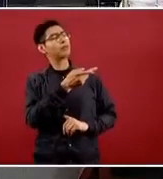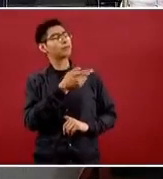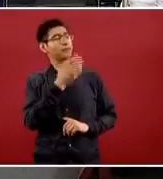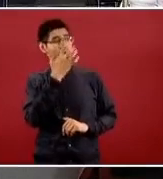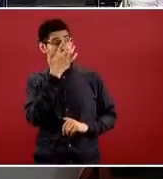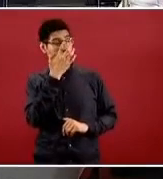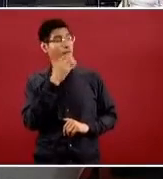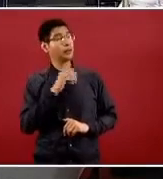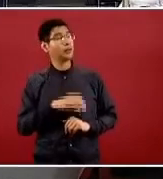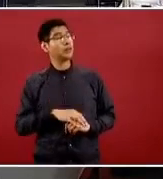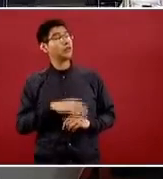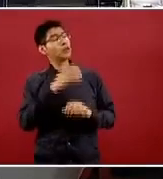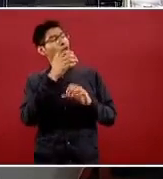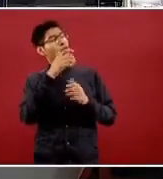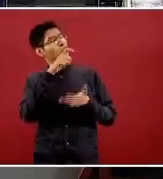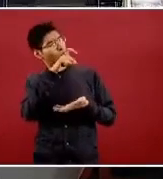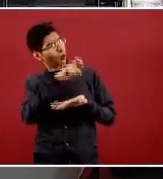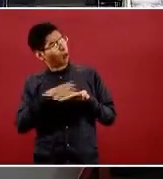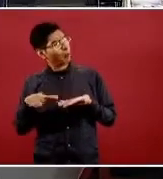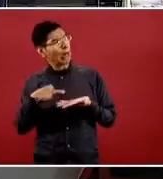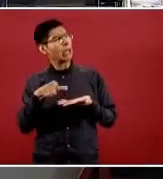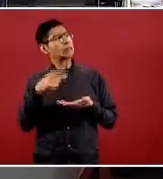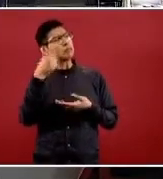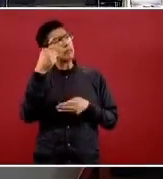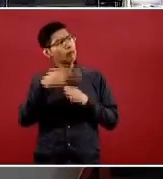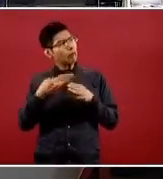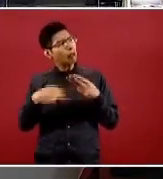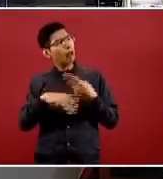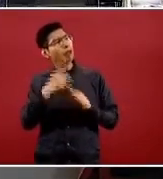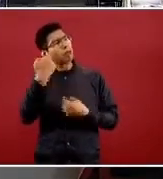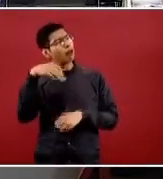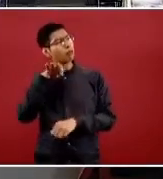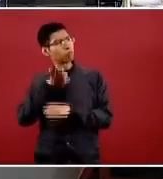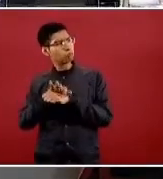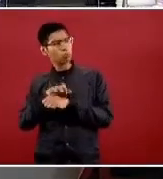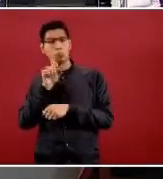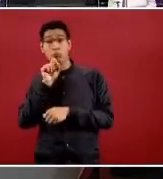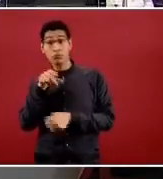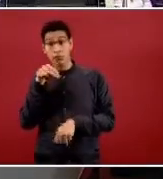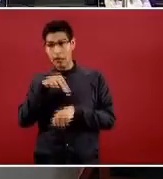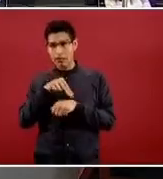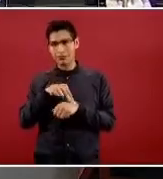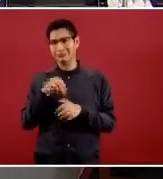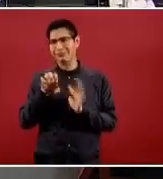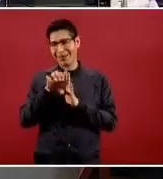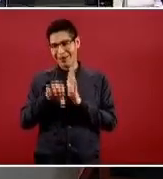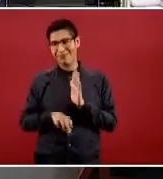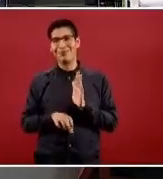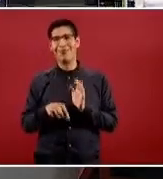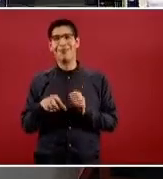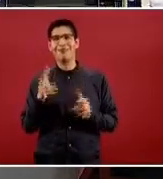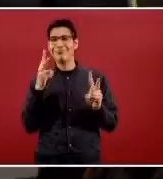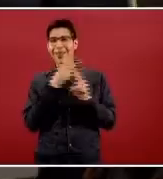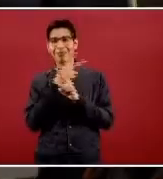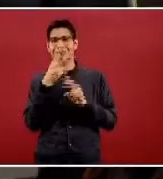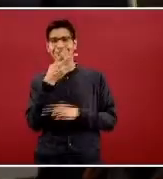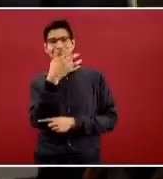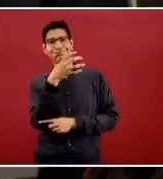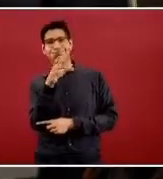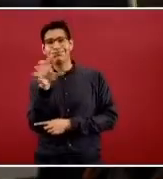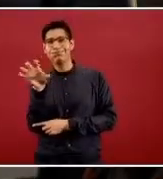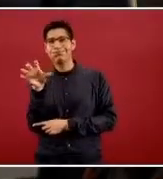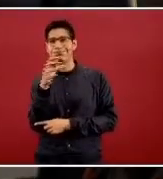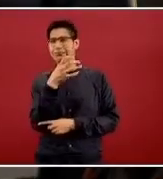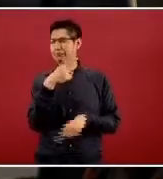de los insumos tanto de protección como médicos, ventiladores y demás? ¿Sí encontraron los